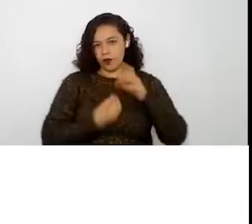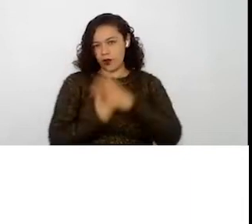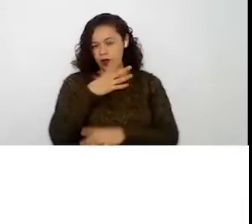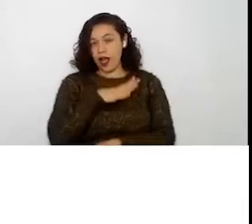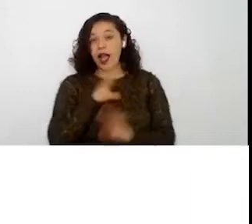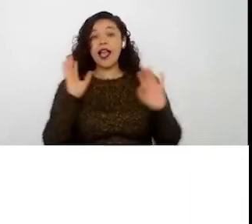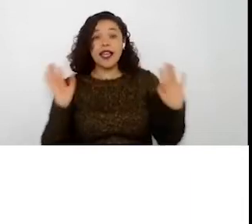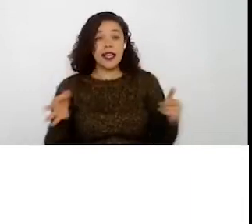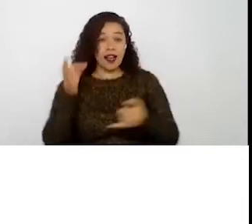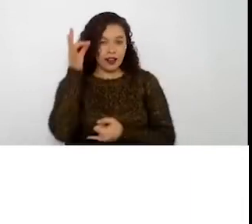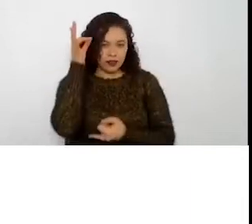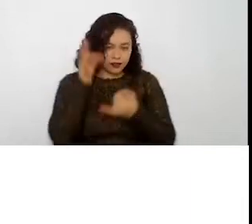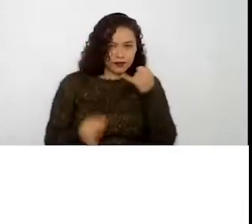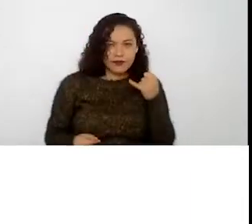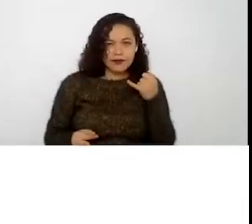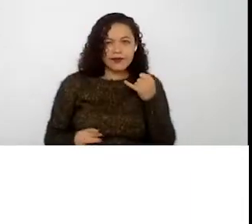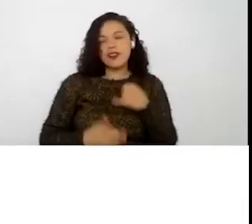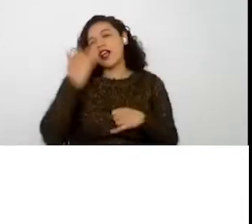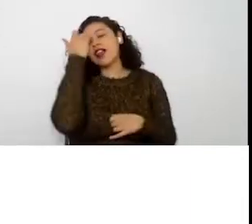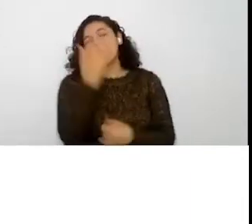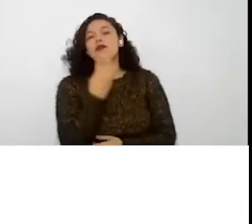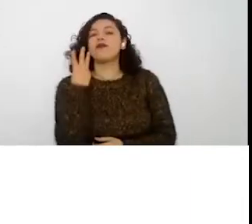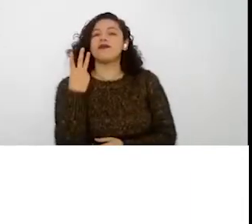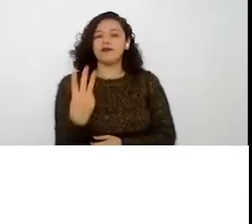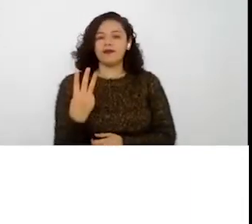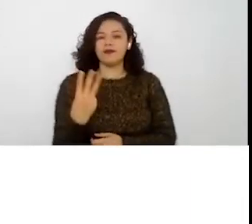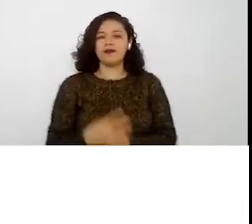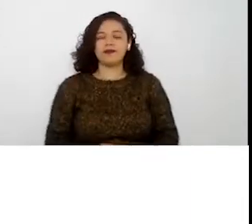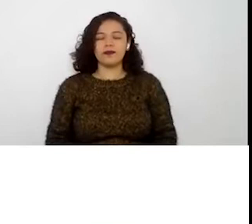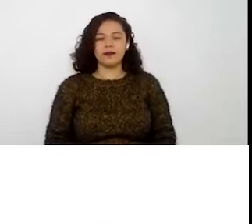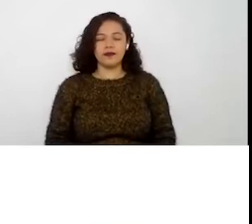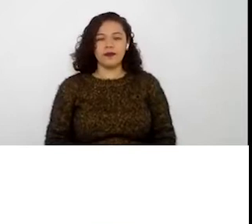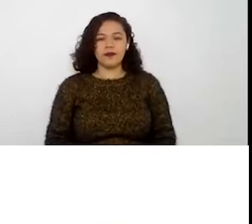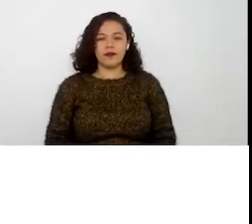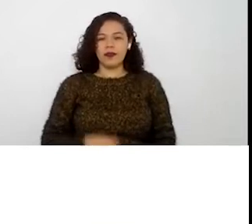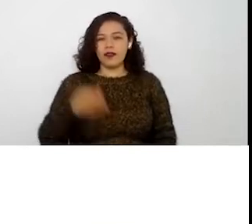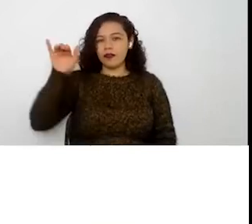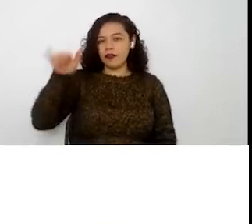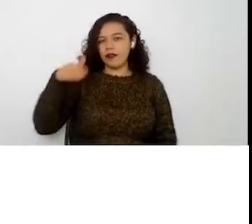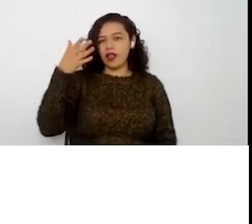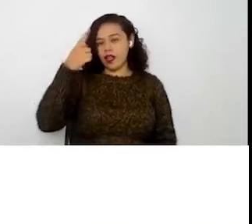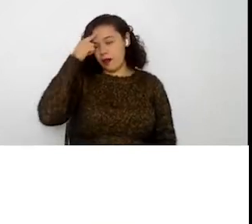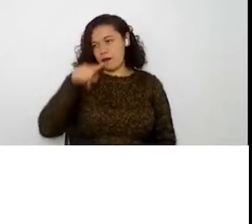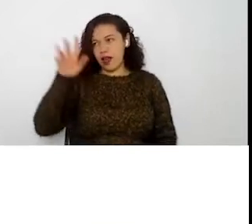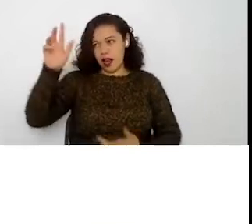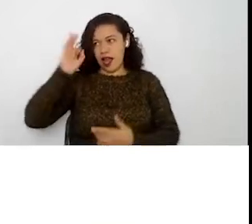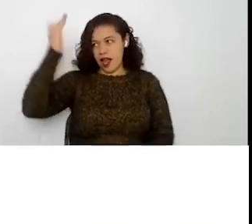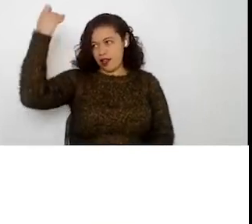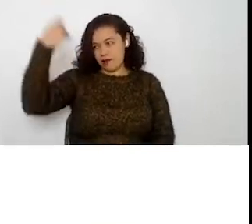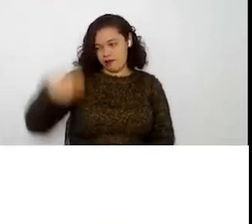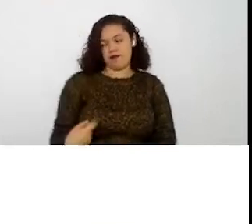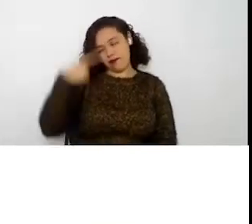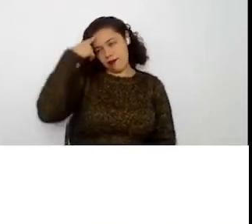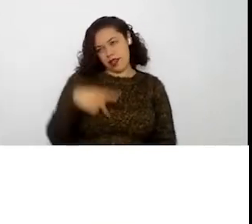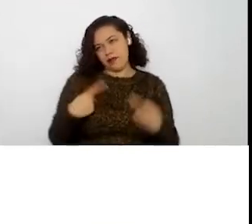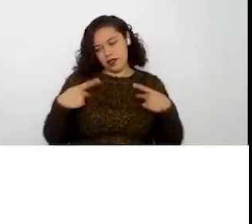finalmente la etapa 3 que es la solicitud de aprobación Sí con la firma